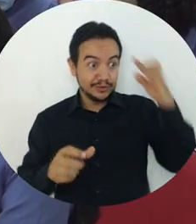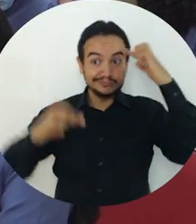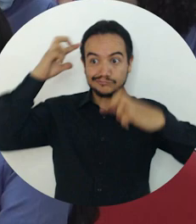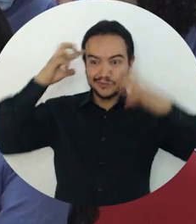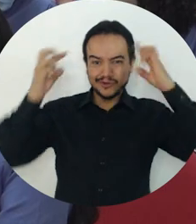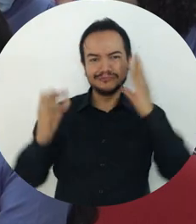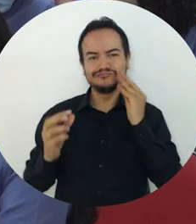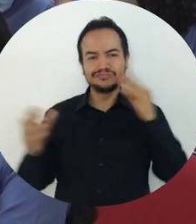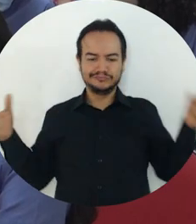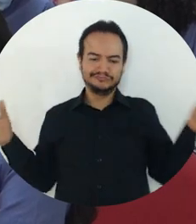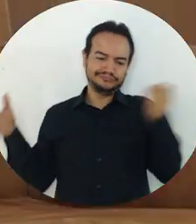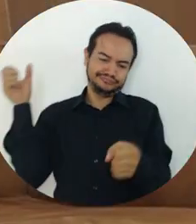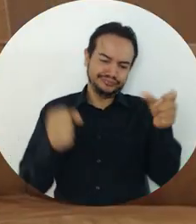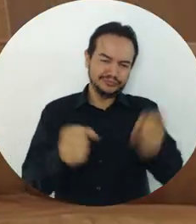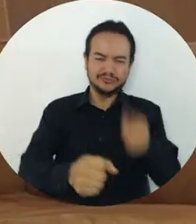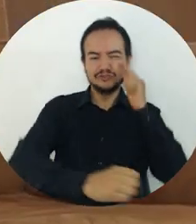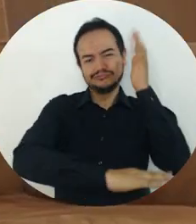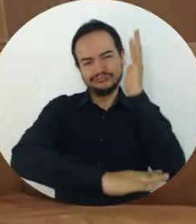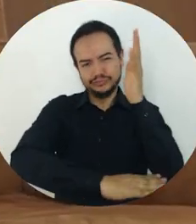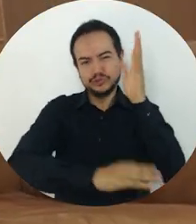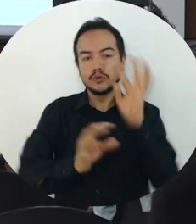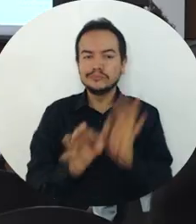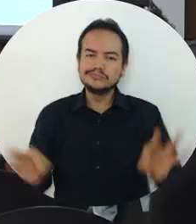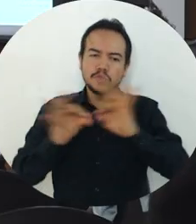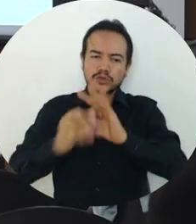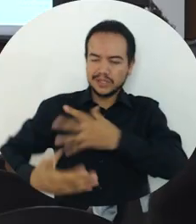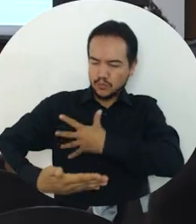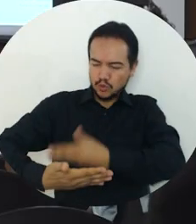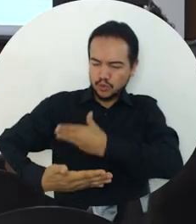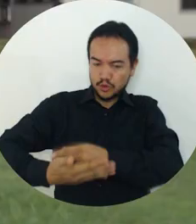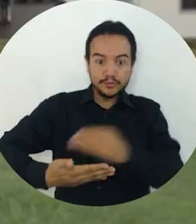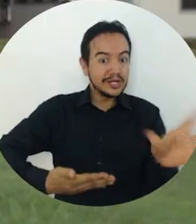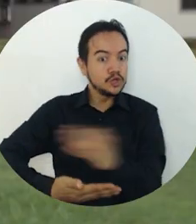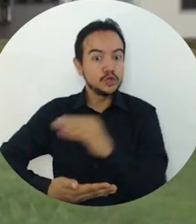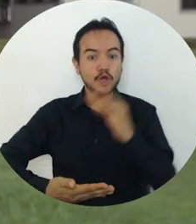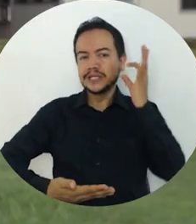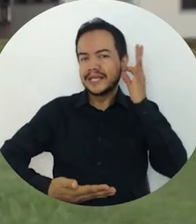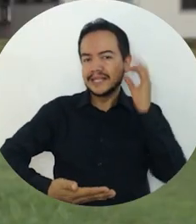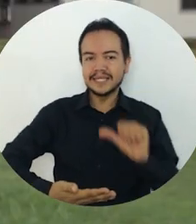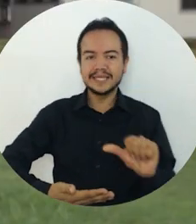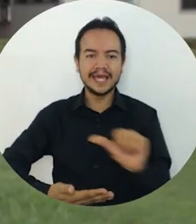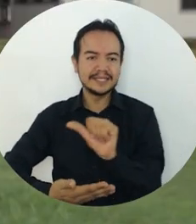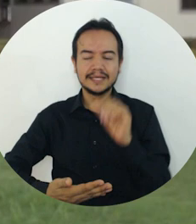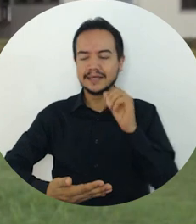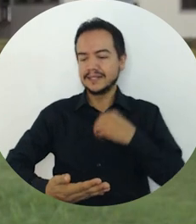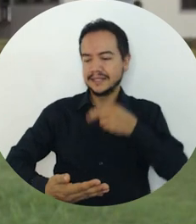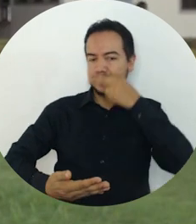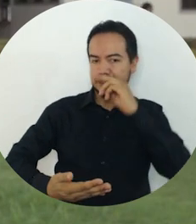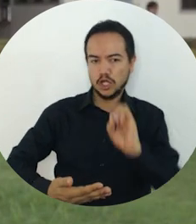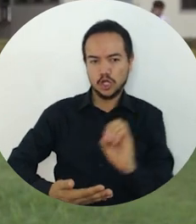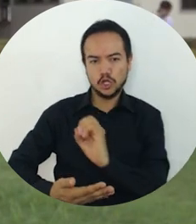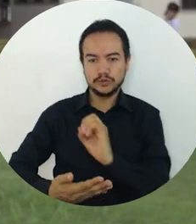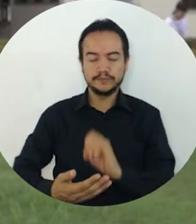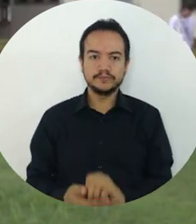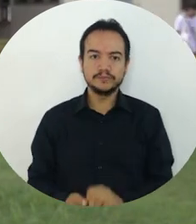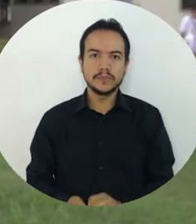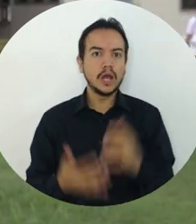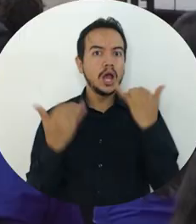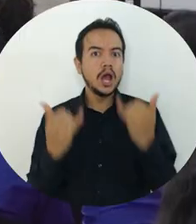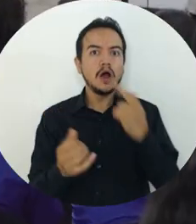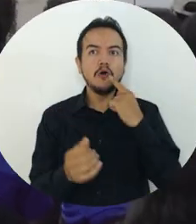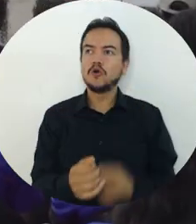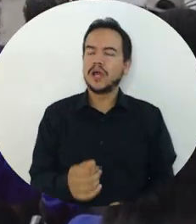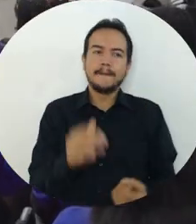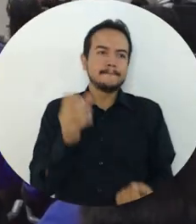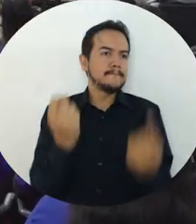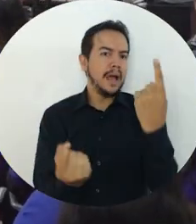universitaria la importancia de la lactancia en el crecimiento integral de niños y niñas. Con todo lo que se ha venido ahora con la viruela, la negra,